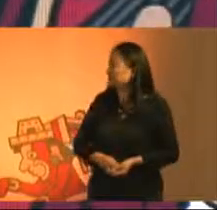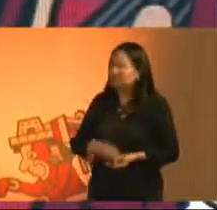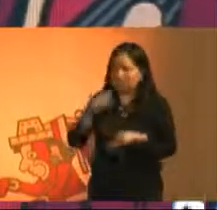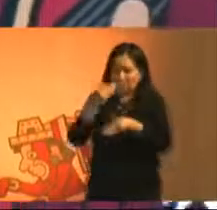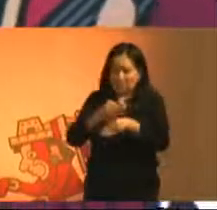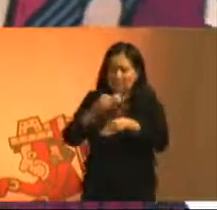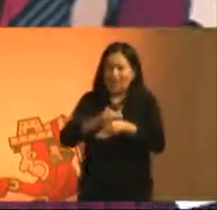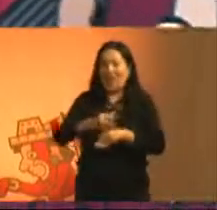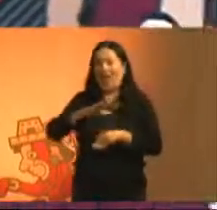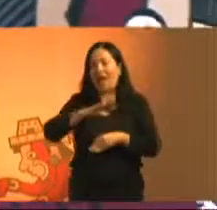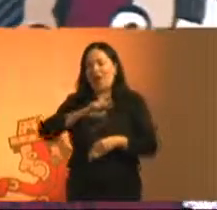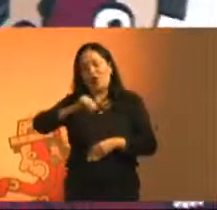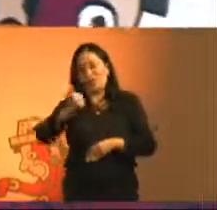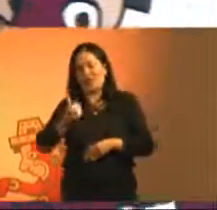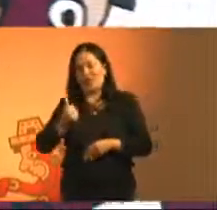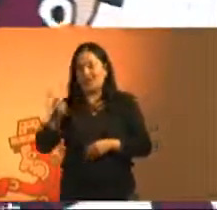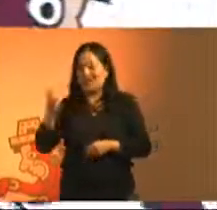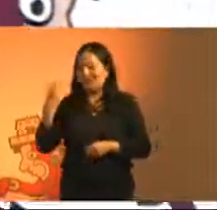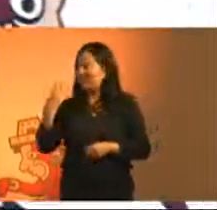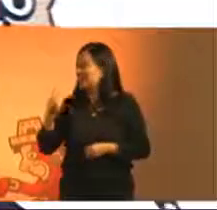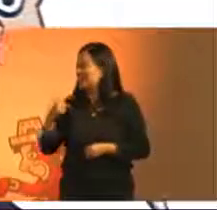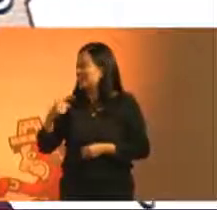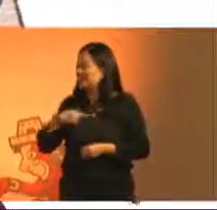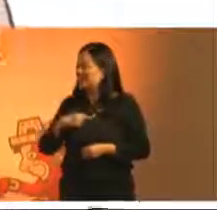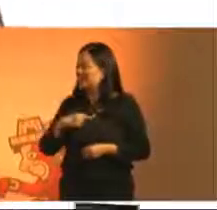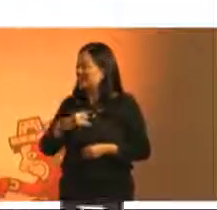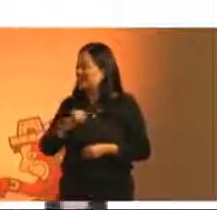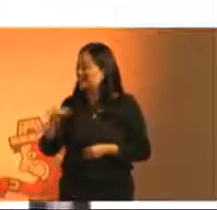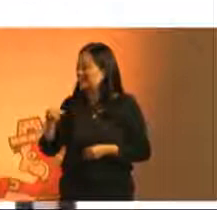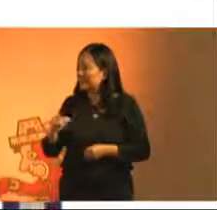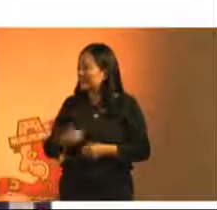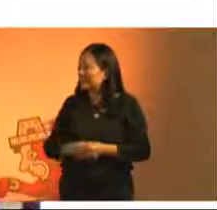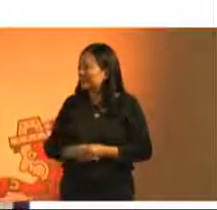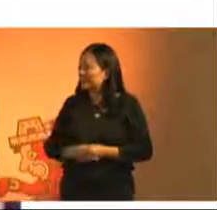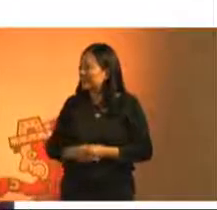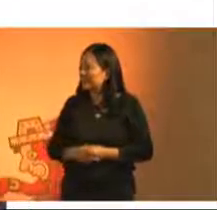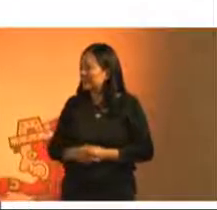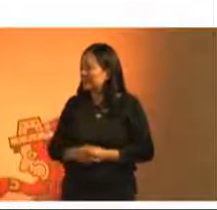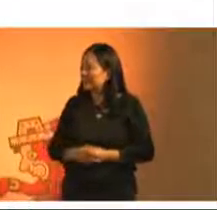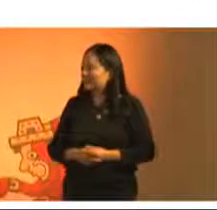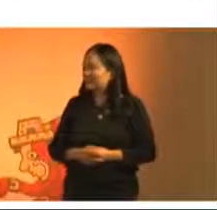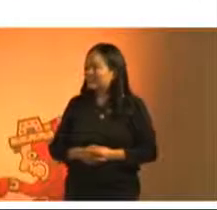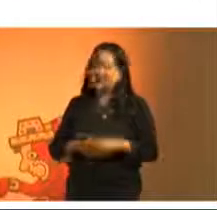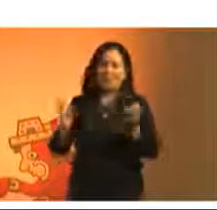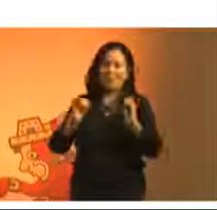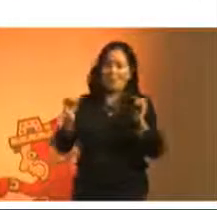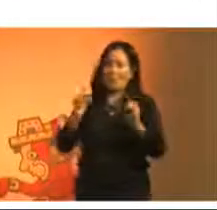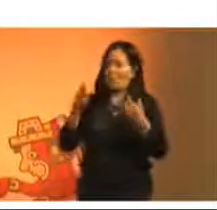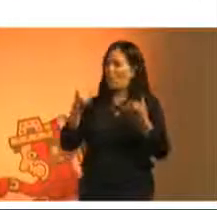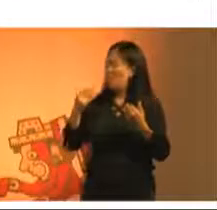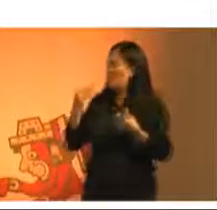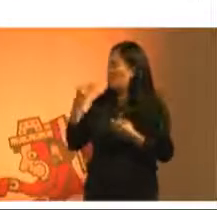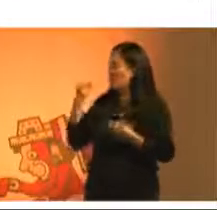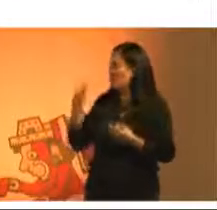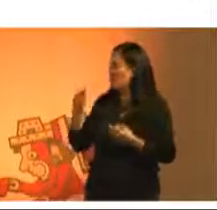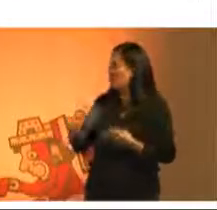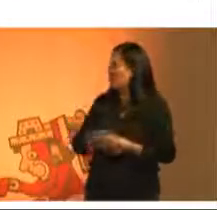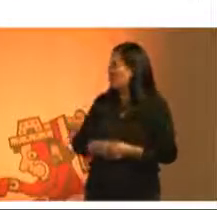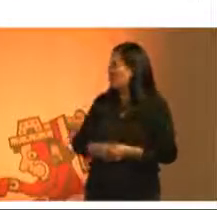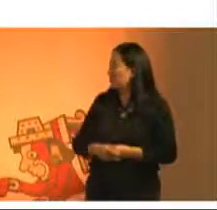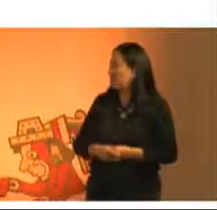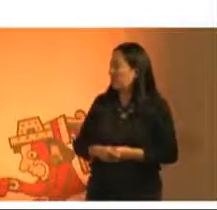personalidades de izquierda creo que no tengo tiene no tengo tienen poblano es mi forma